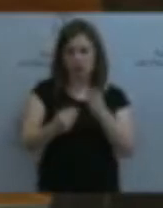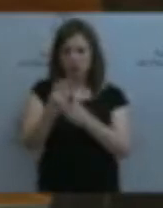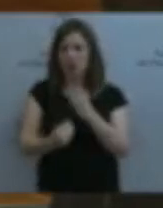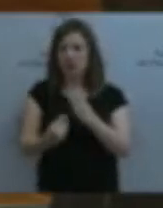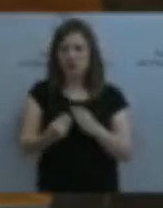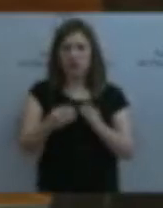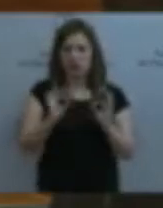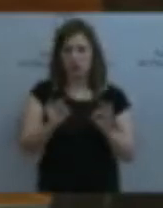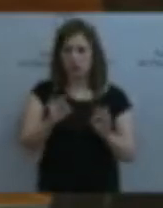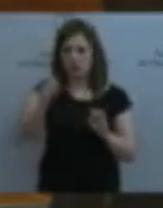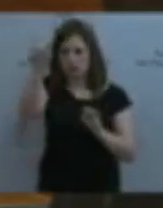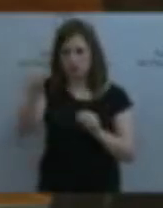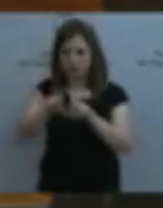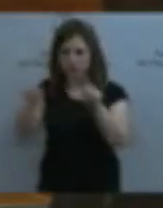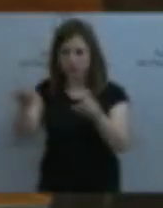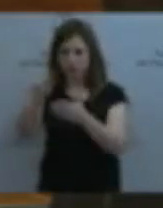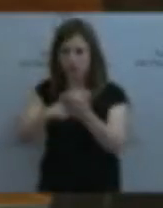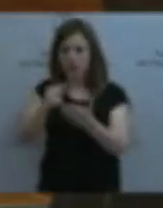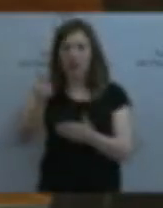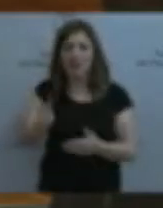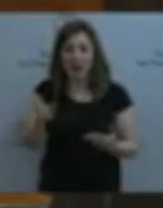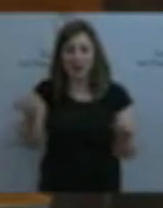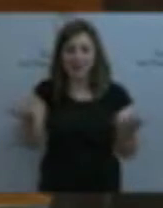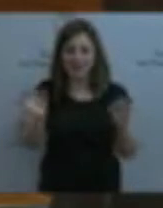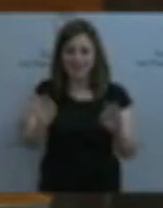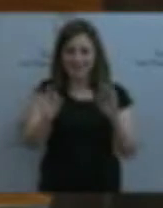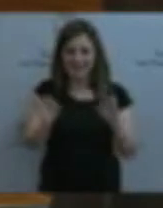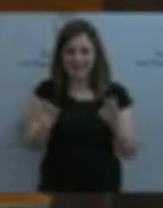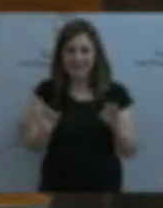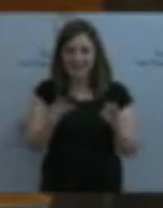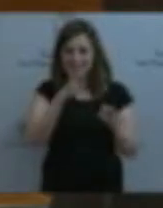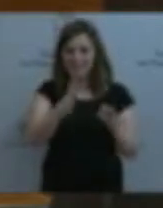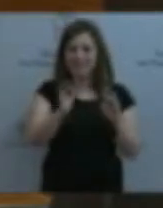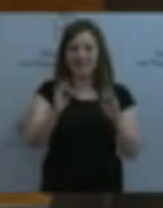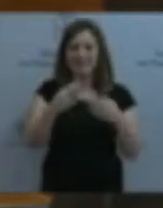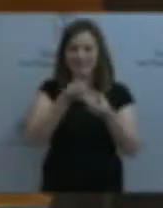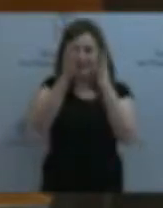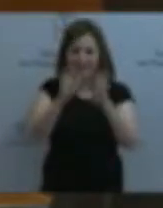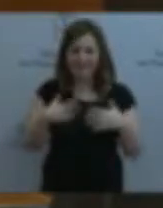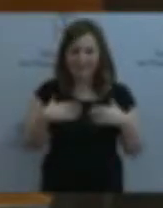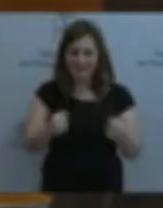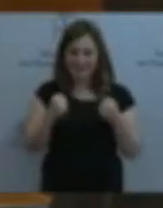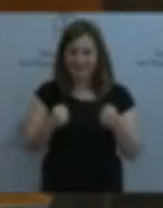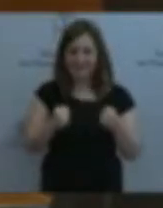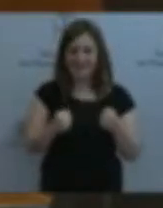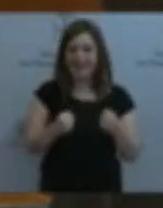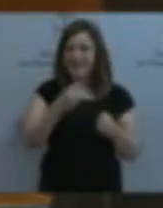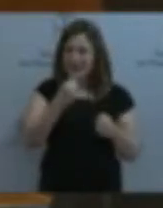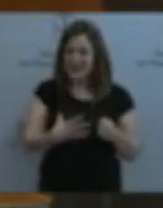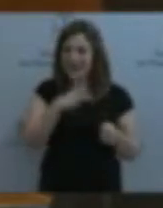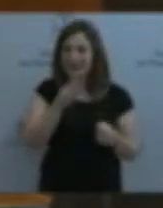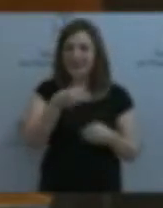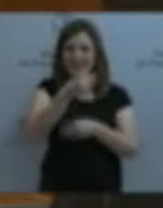contratista, pero parece que no con la suficiente entidad, una vez visto el informe de Sanidad favorable, para proceder a